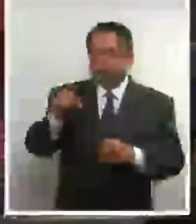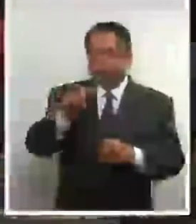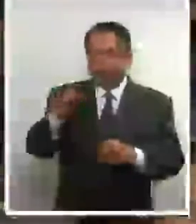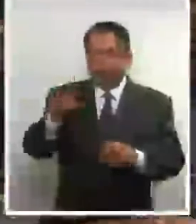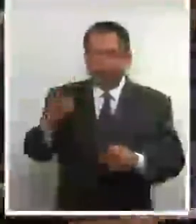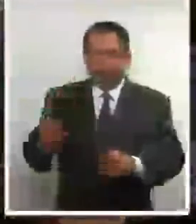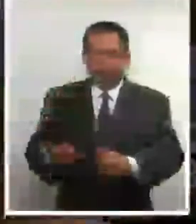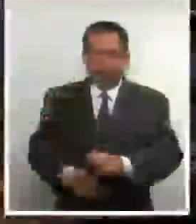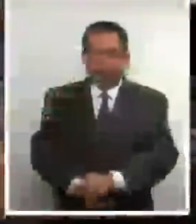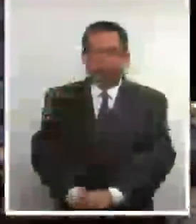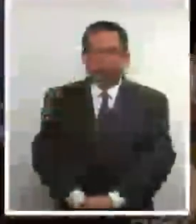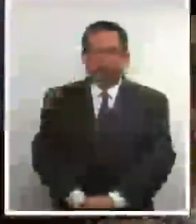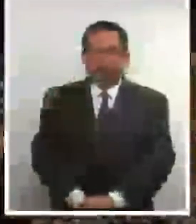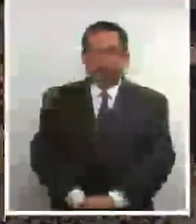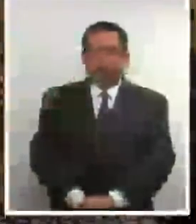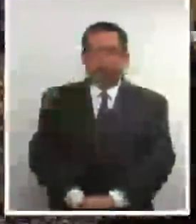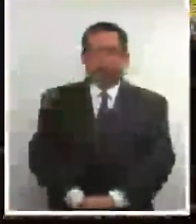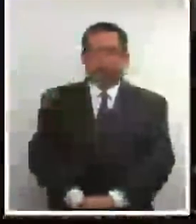Cárdenas Gracia.